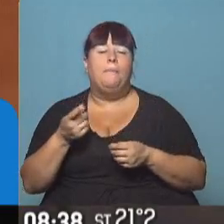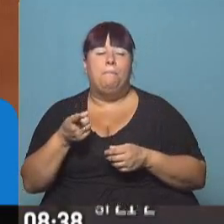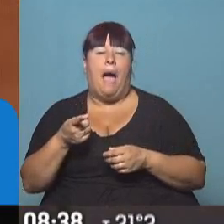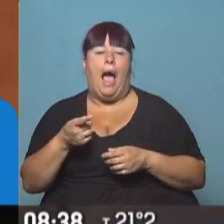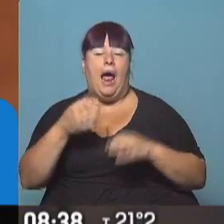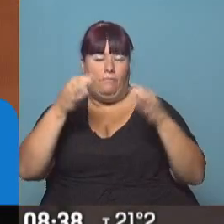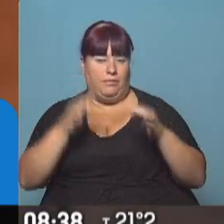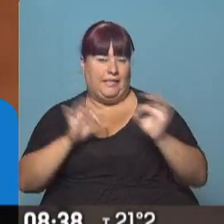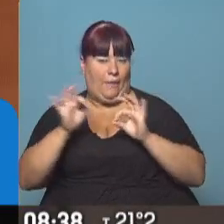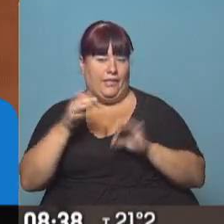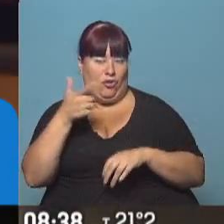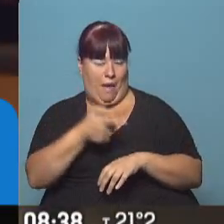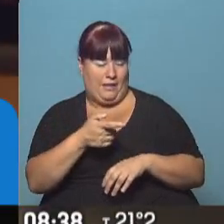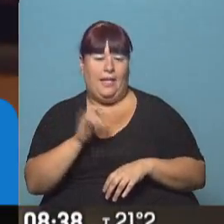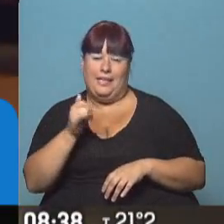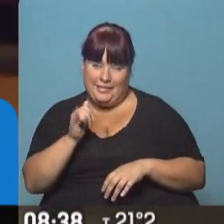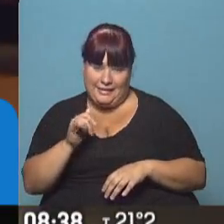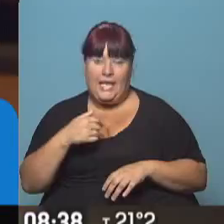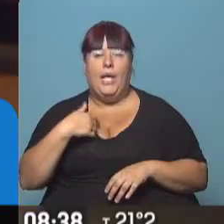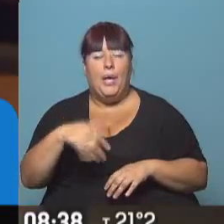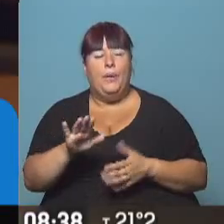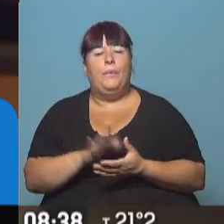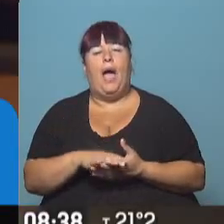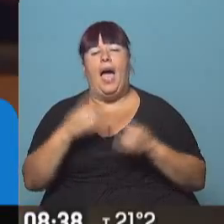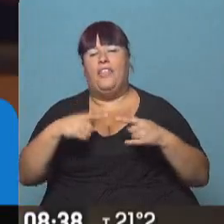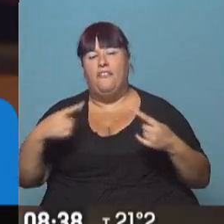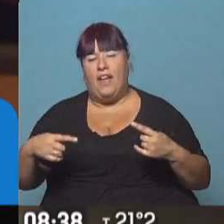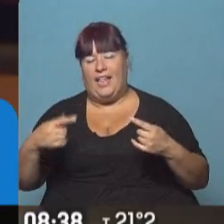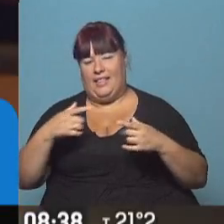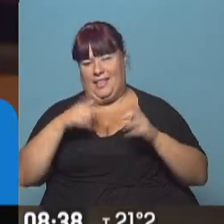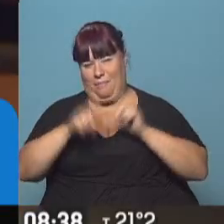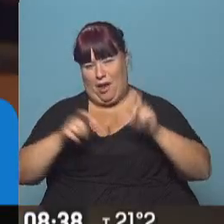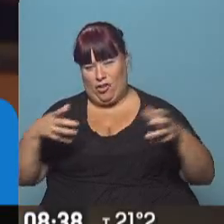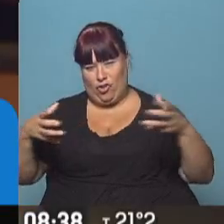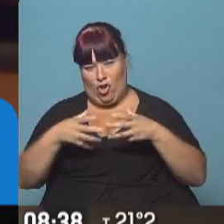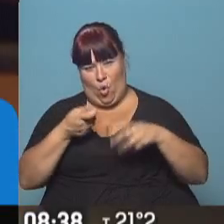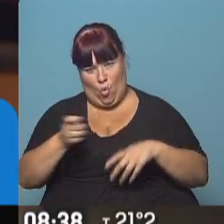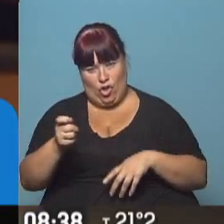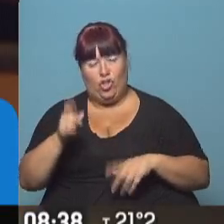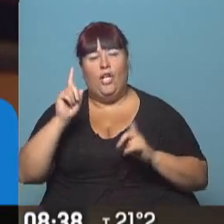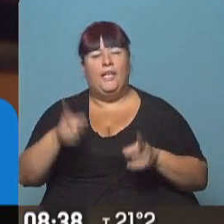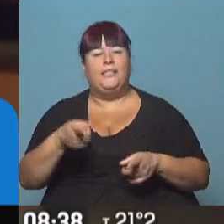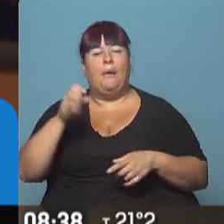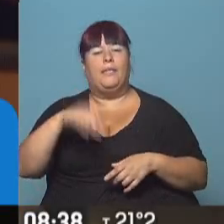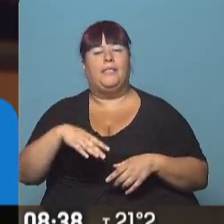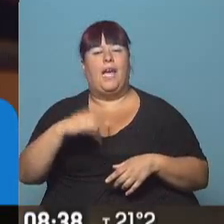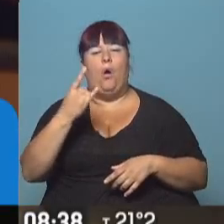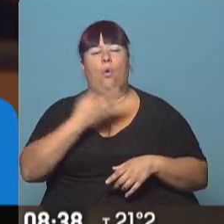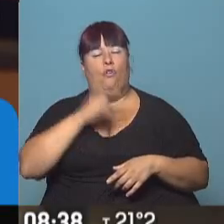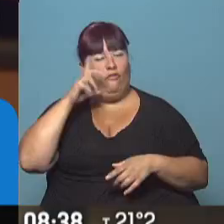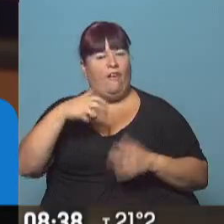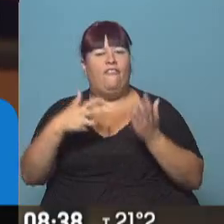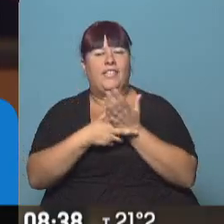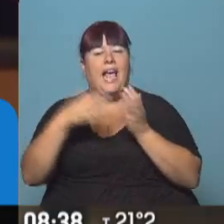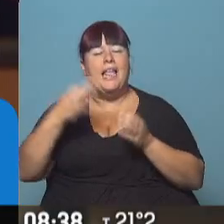sea justamente un travesticidio, ¿no? Sí, vamos a ser varios actores, digamos, en el juicio. Está también la UFEM, la